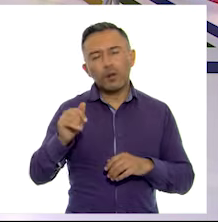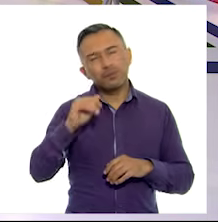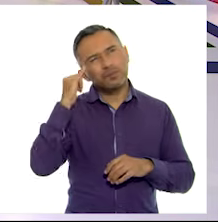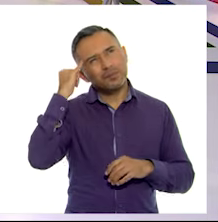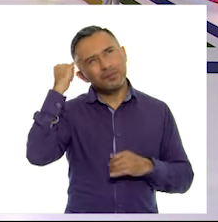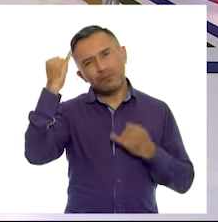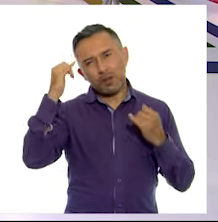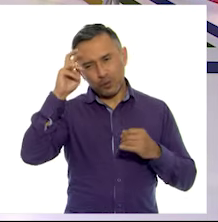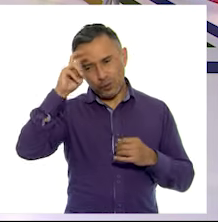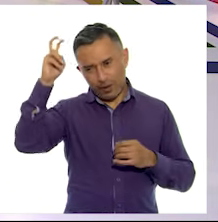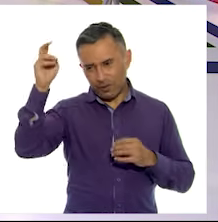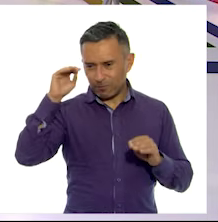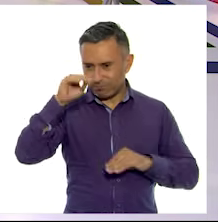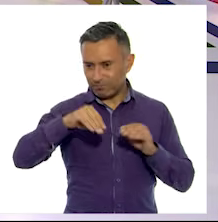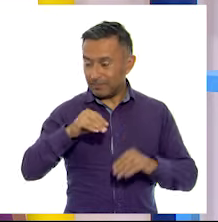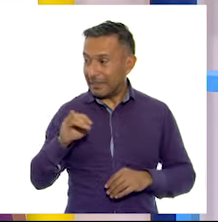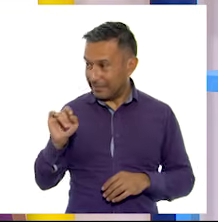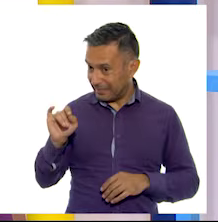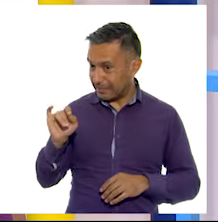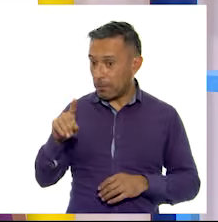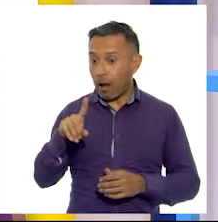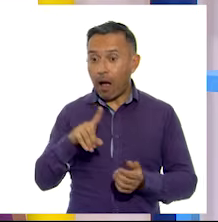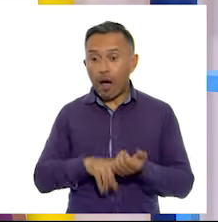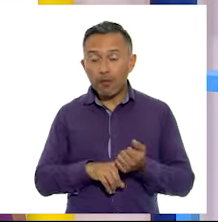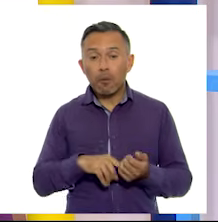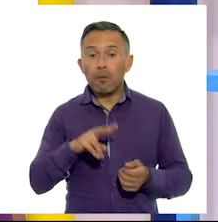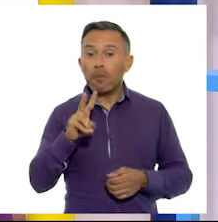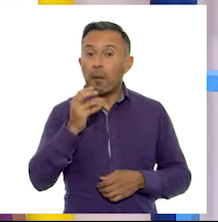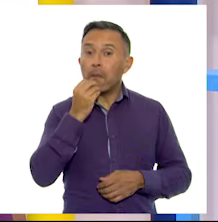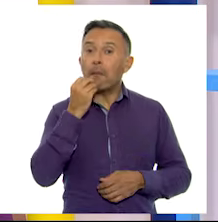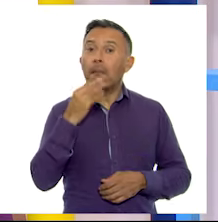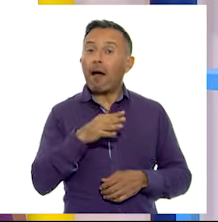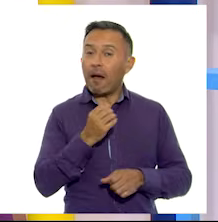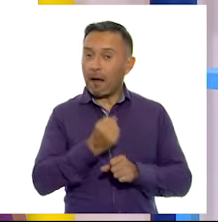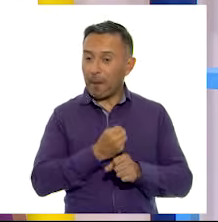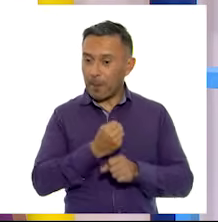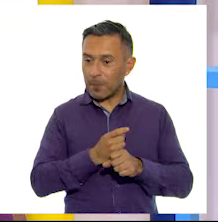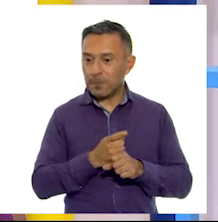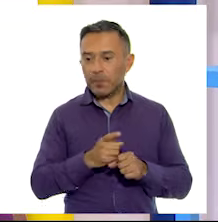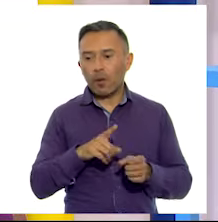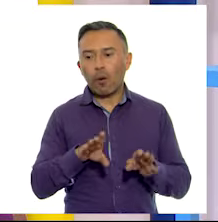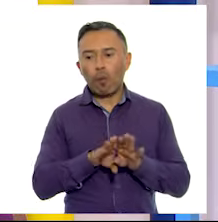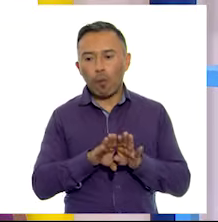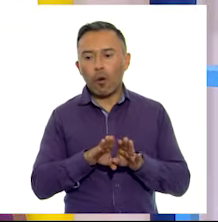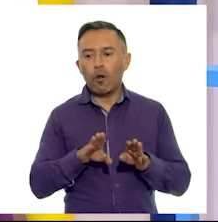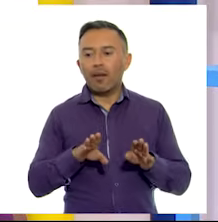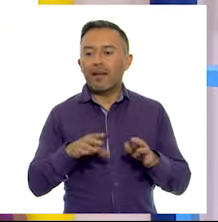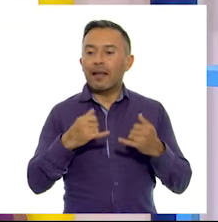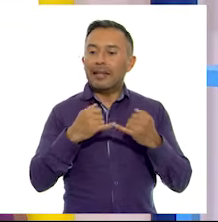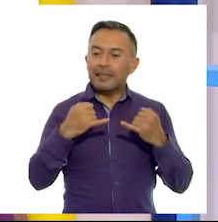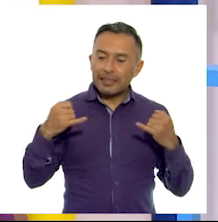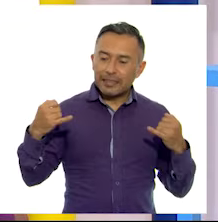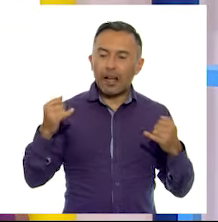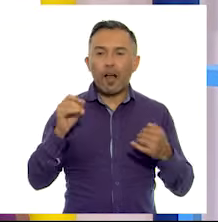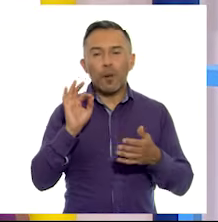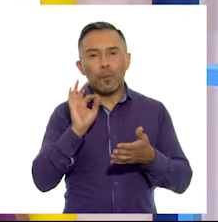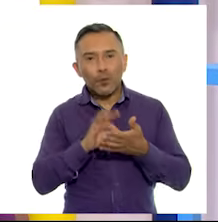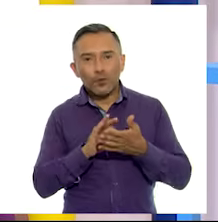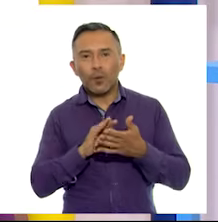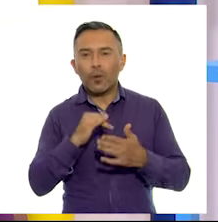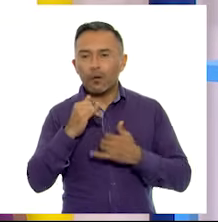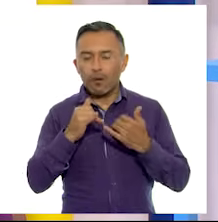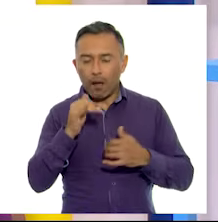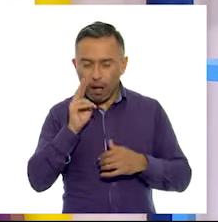figurativo. Ay, sí, pero mientras es una práctica muy divertida esta de estar jugando con las líneas, los puntos y ponerles